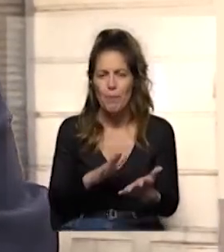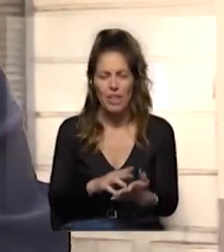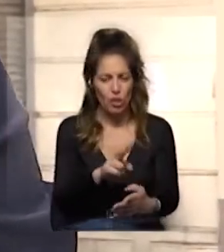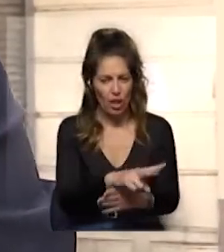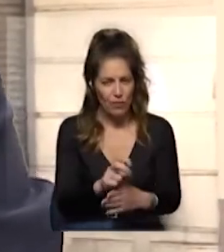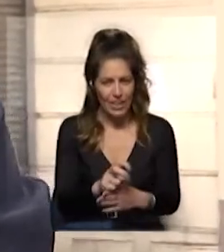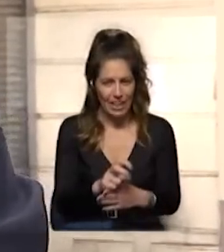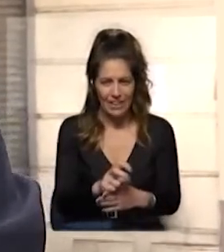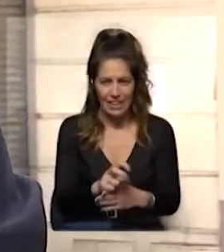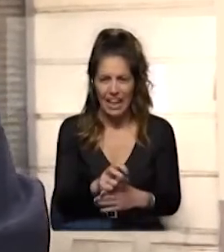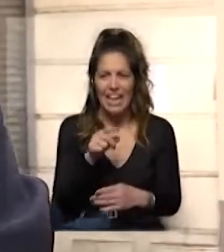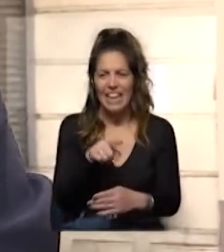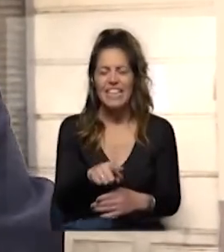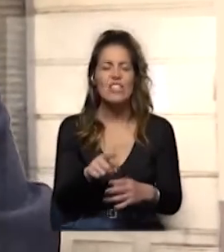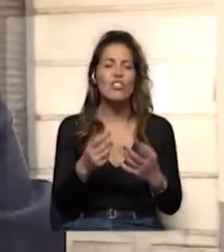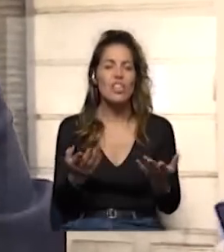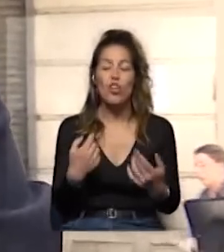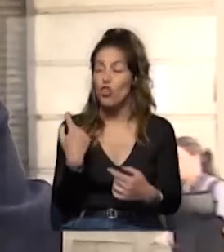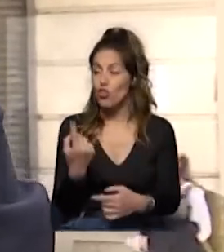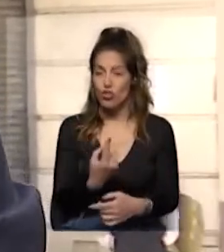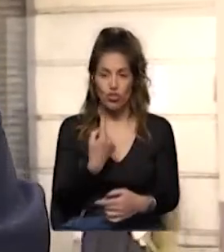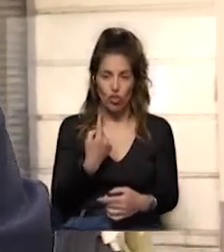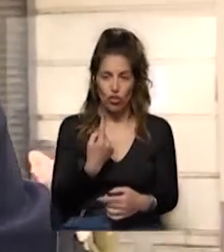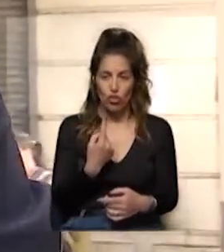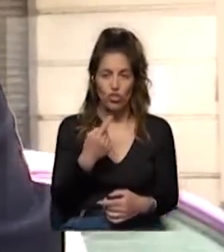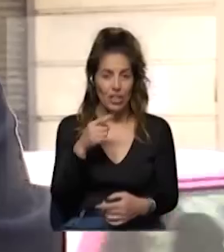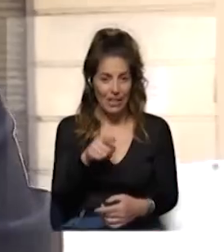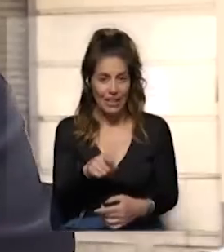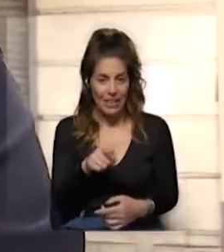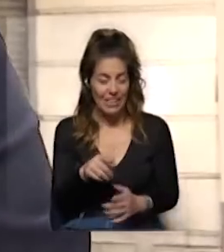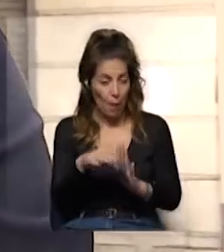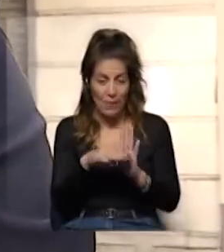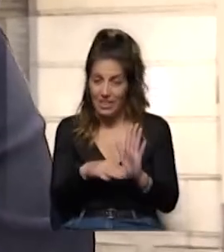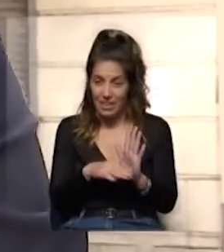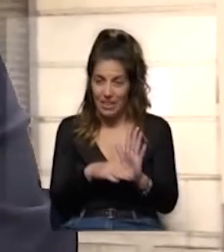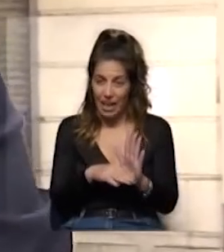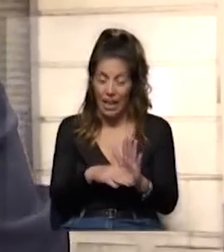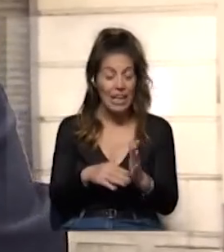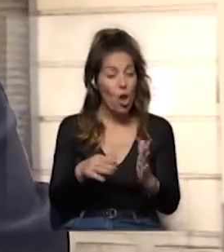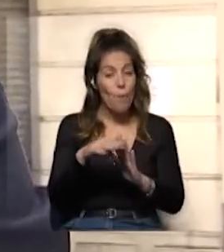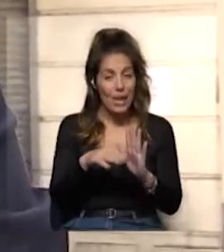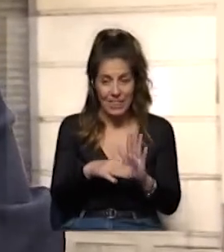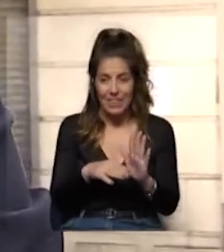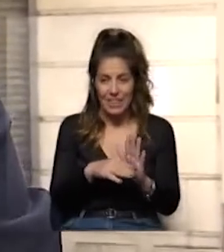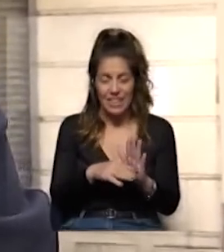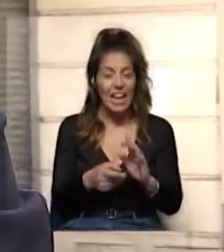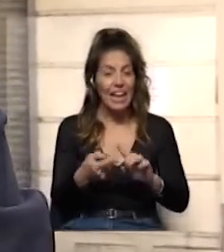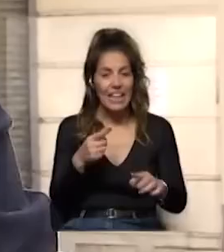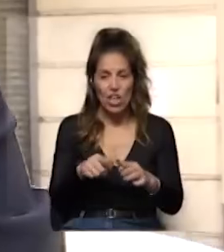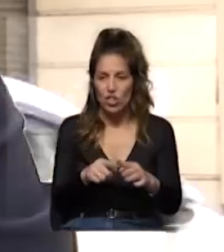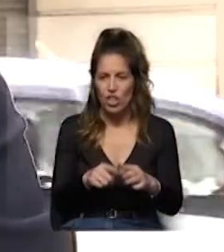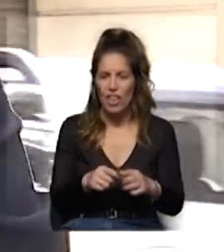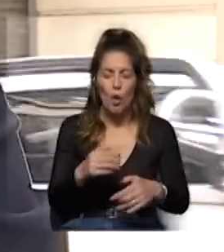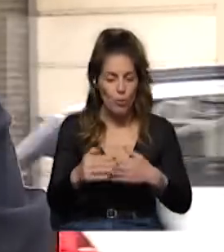fiscalía y a los fiscales y es en ese sentido que Nosotros tomamos estas medidas que son medidas eh que tienen que ver con una